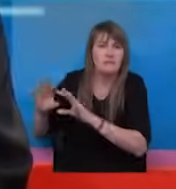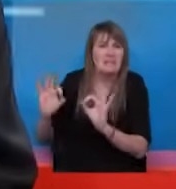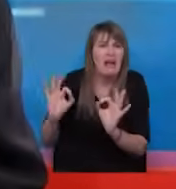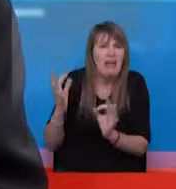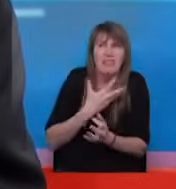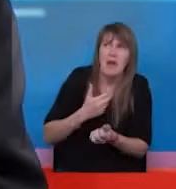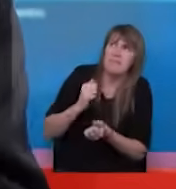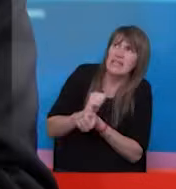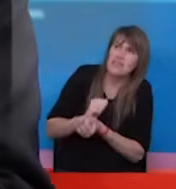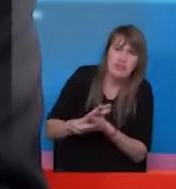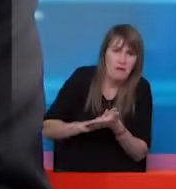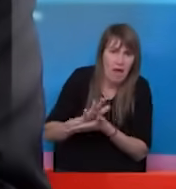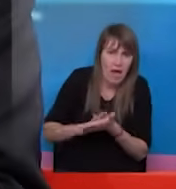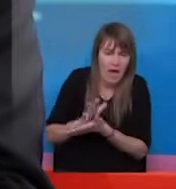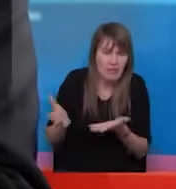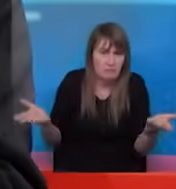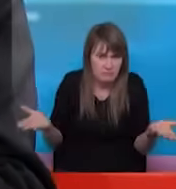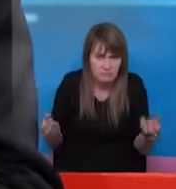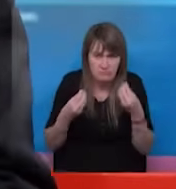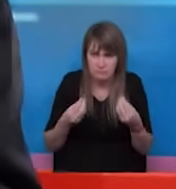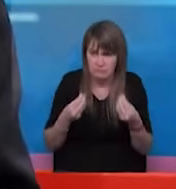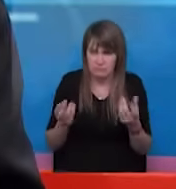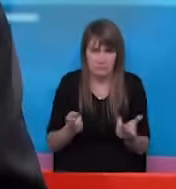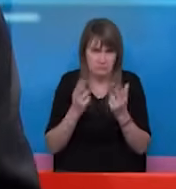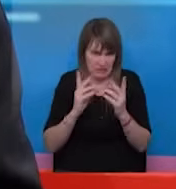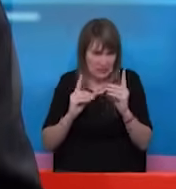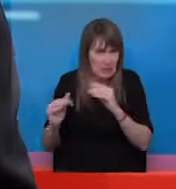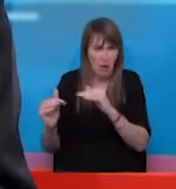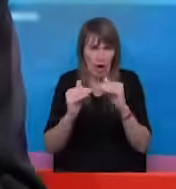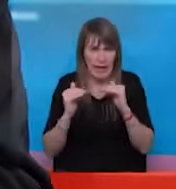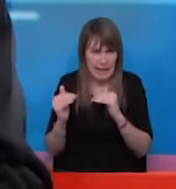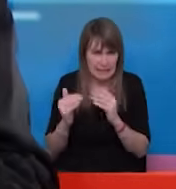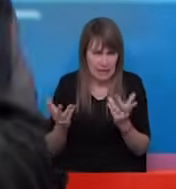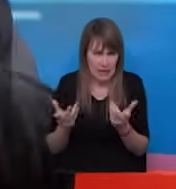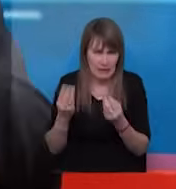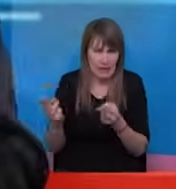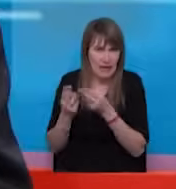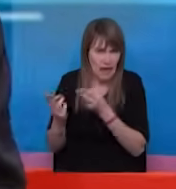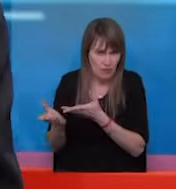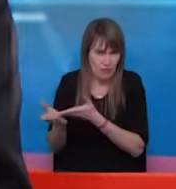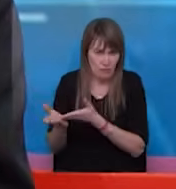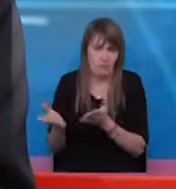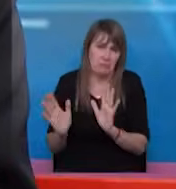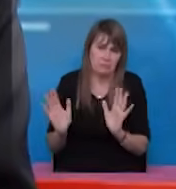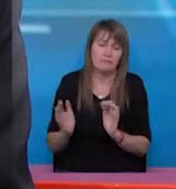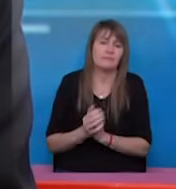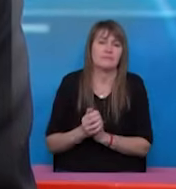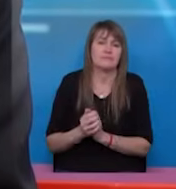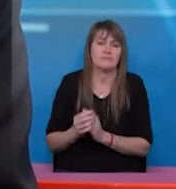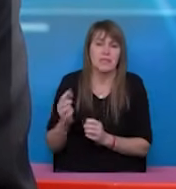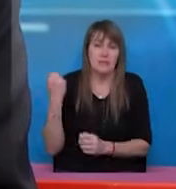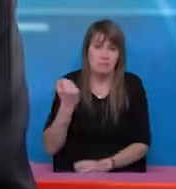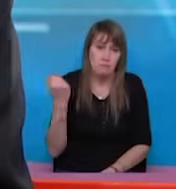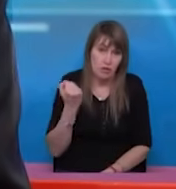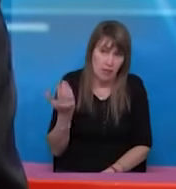contextualizar en qué, dónde estábamos viviendo y qué es lo que estaba ocurriendo en aquel momento. Por eso me parece importante, a raíz de lo que escuchamos